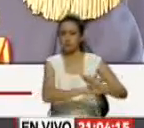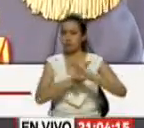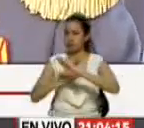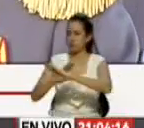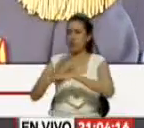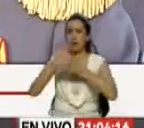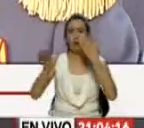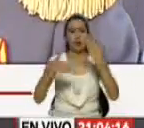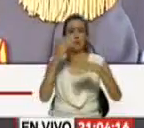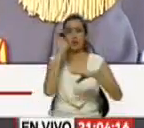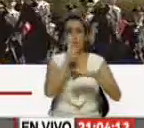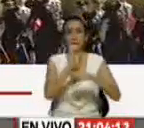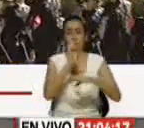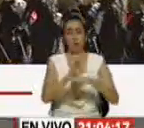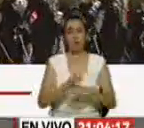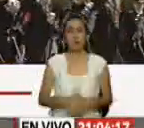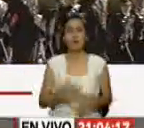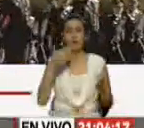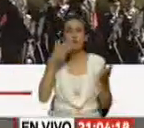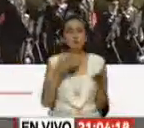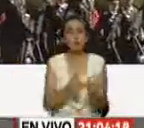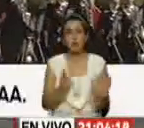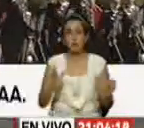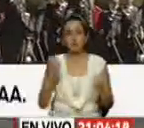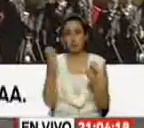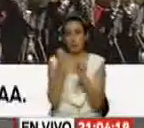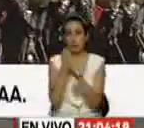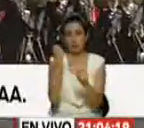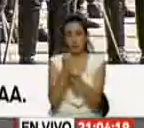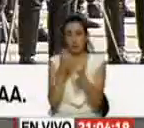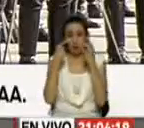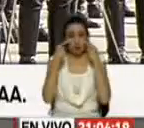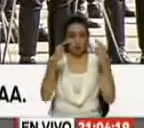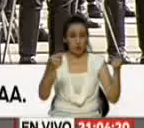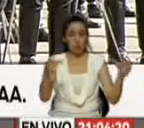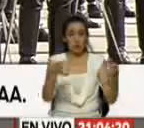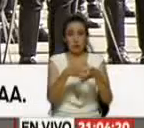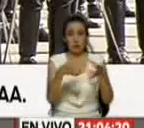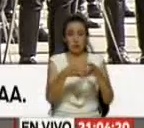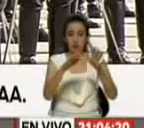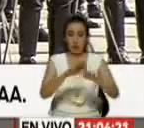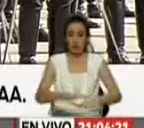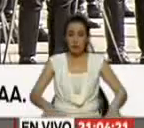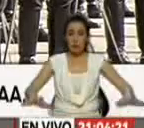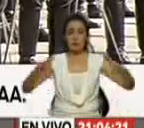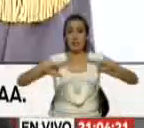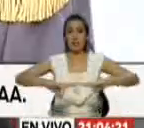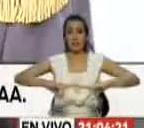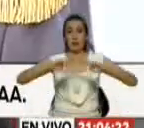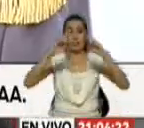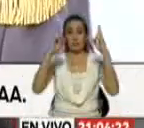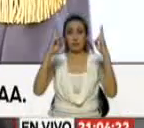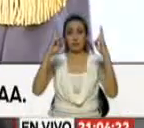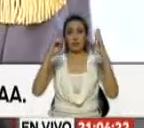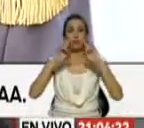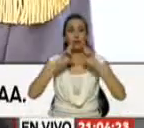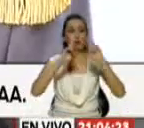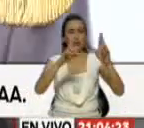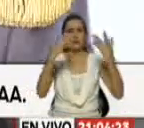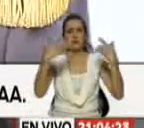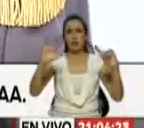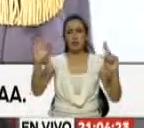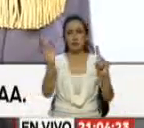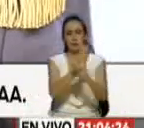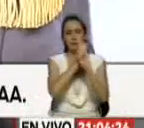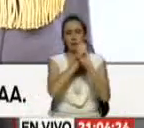e integridad territorial. Ejemplo fehaciente es el trabajo del equipo de tarea conjunta que se ha desplegado en la zona de frontera norte. Resultados alcanzados